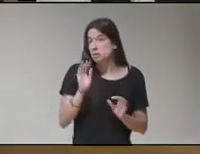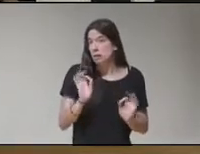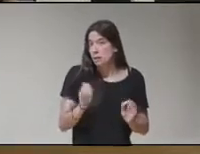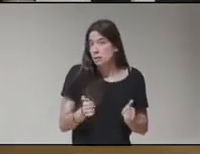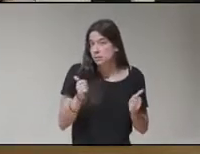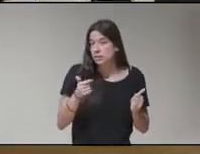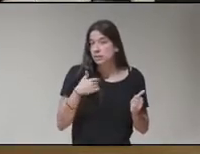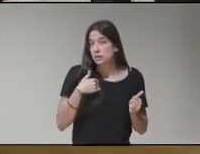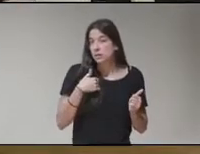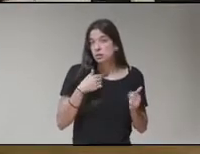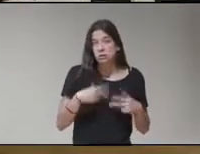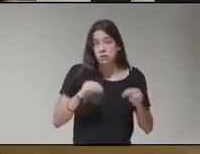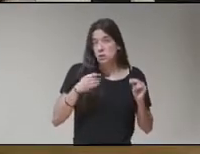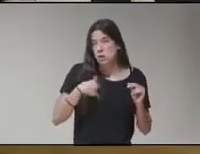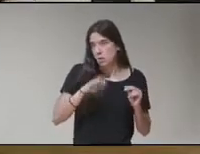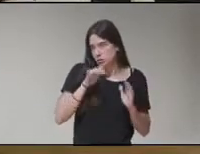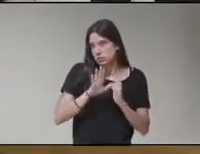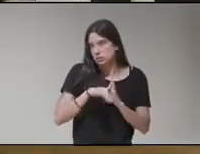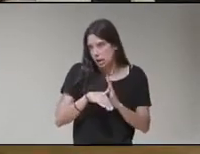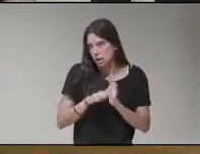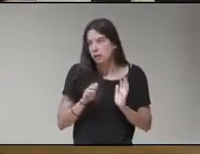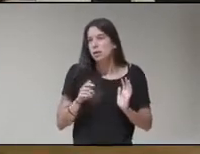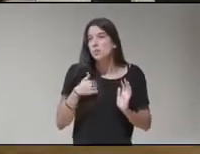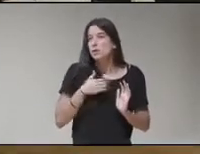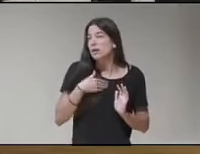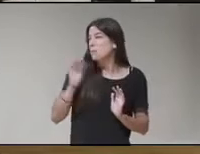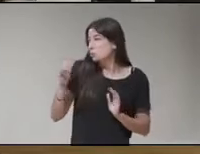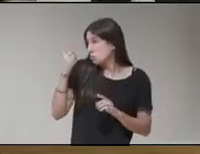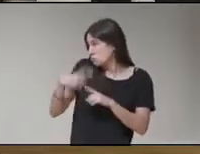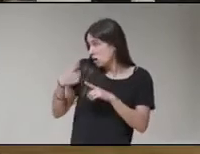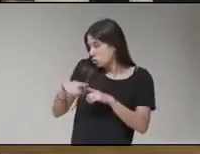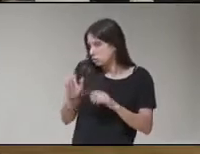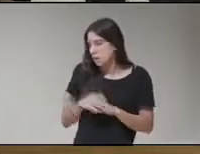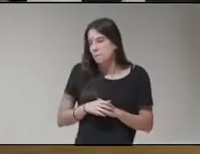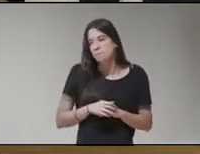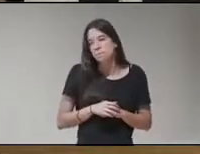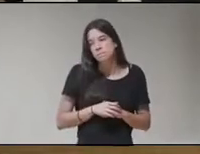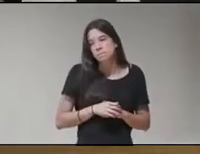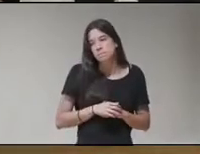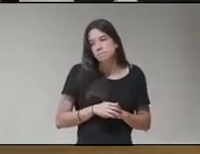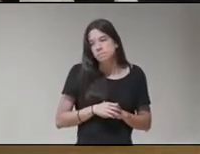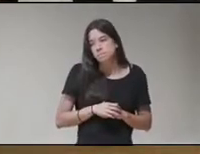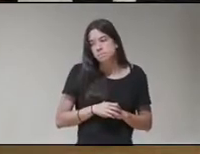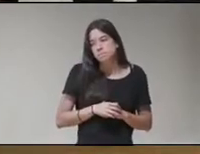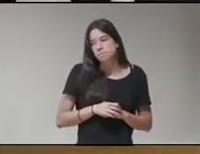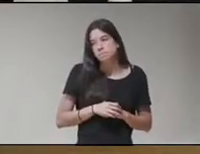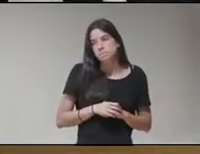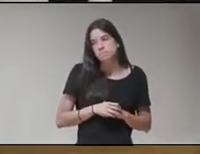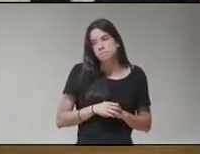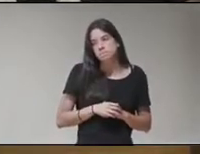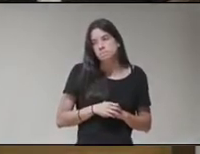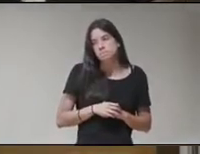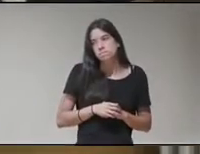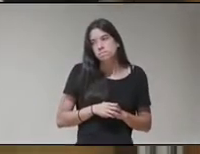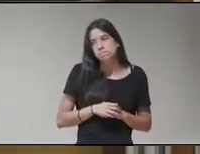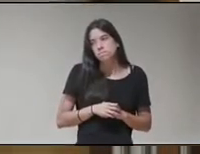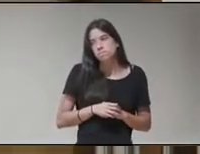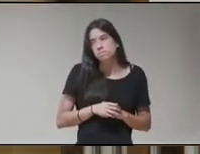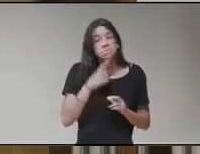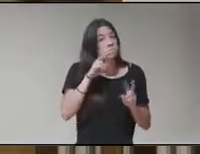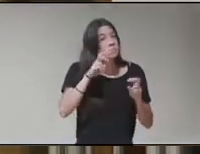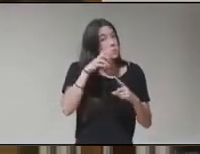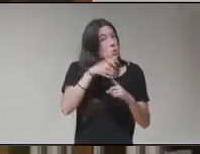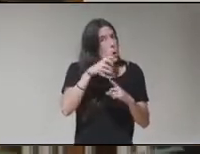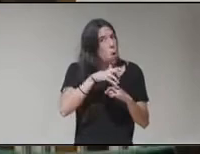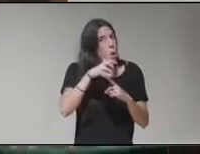tarde. Pero te quería preguntar una cosa. Han salido a relucir muy poco los hongos